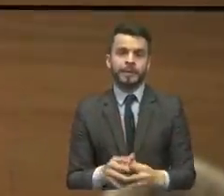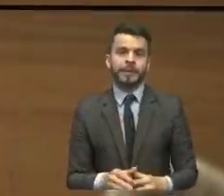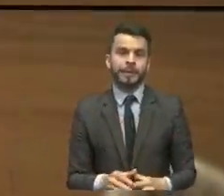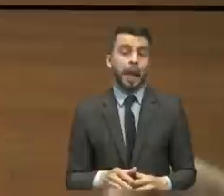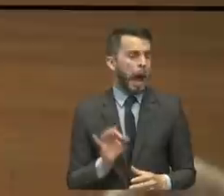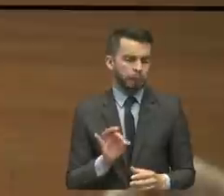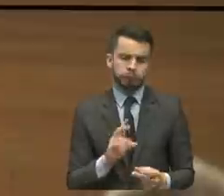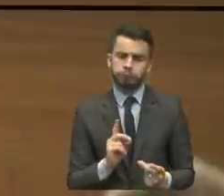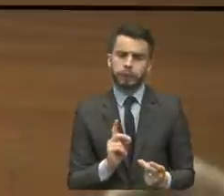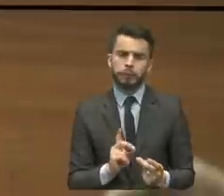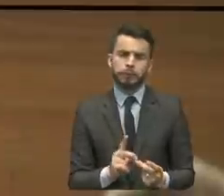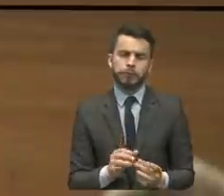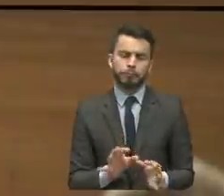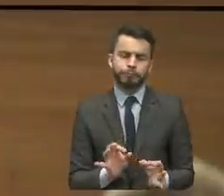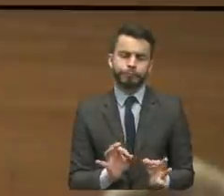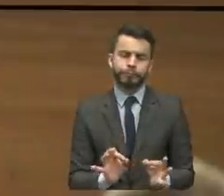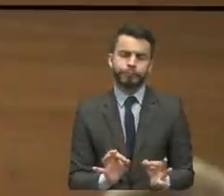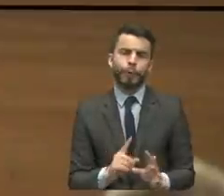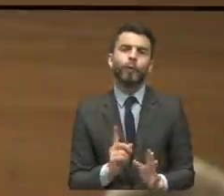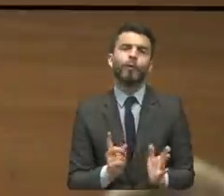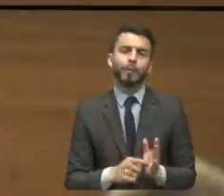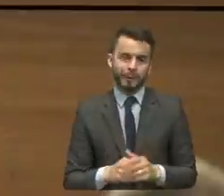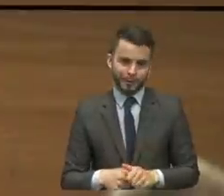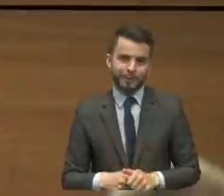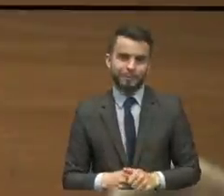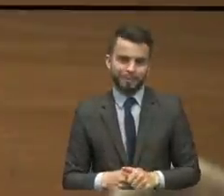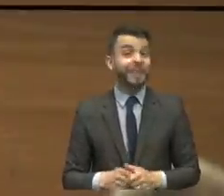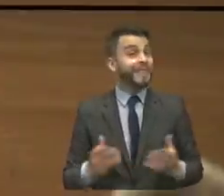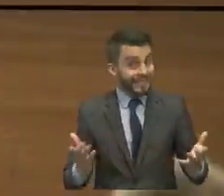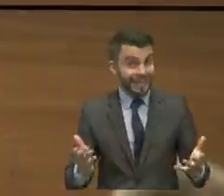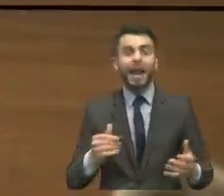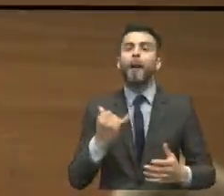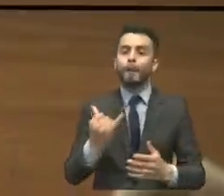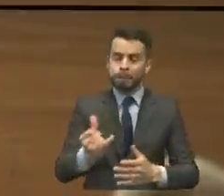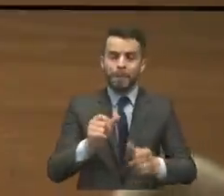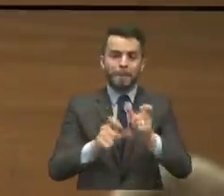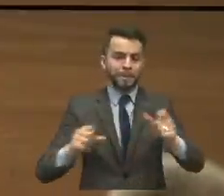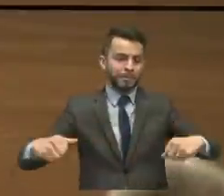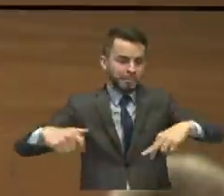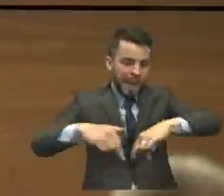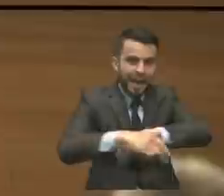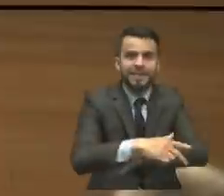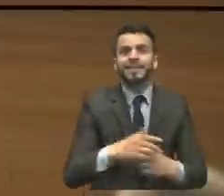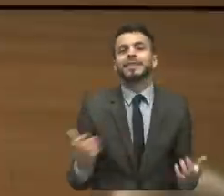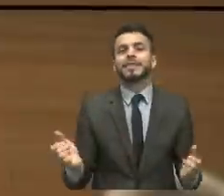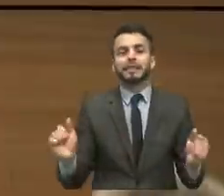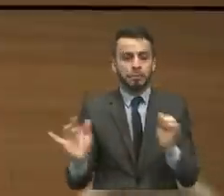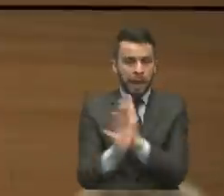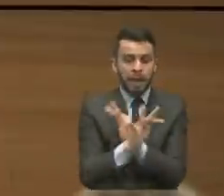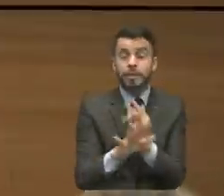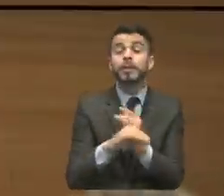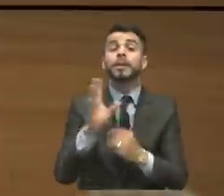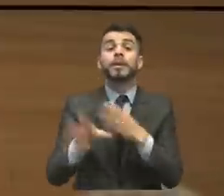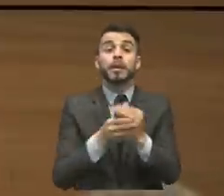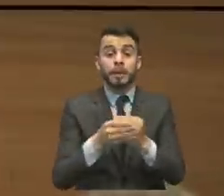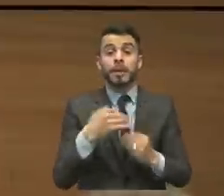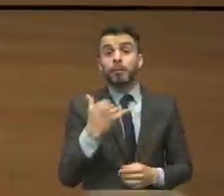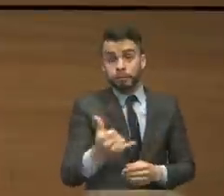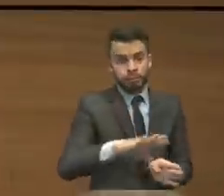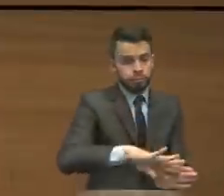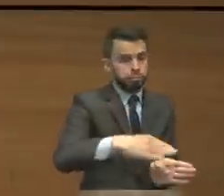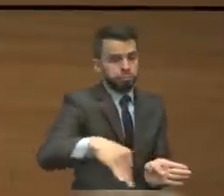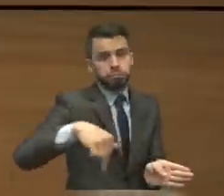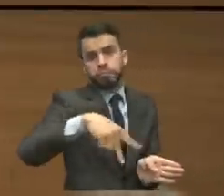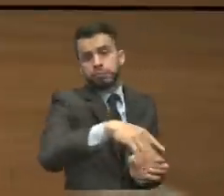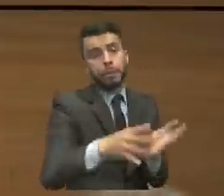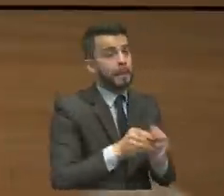Eso está perfectamente planeado. Entonces, habrá espacio peatonal, había ciclocarril segregado todo el tiempo, habrá